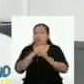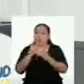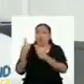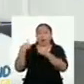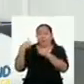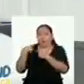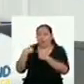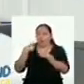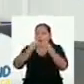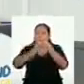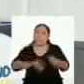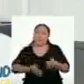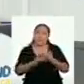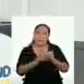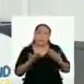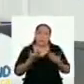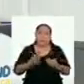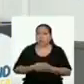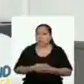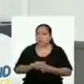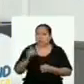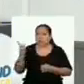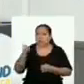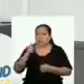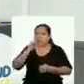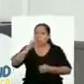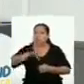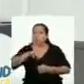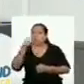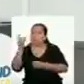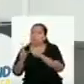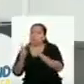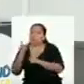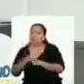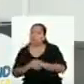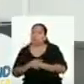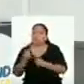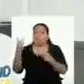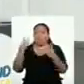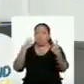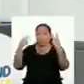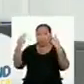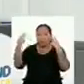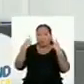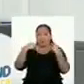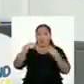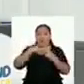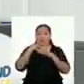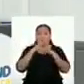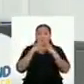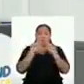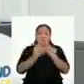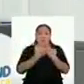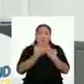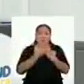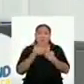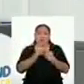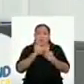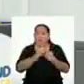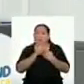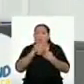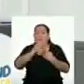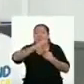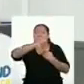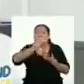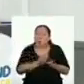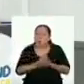las cosas, seguro le va a decir a otras personas. Y entonces me convertiré en la persona de la familia a la que nunca le prestan nada por